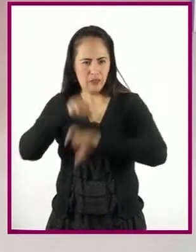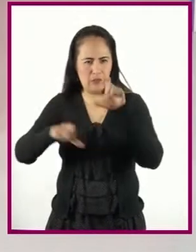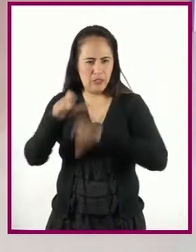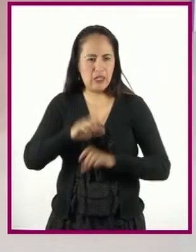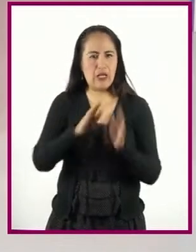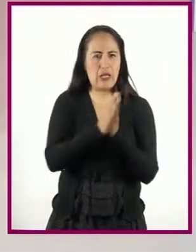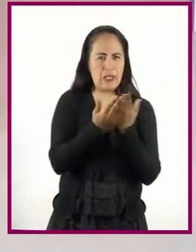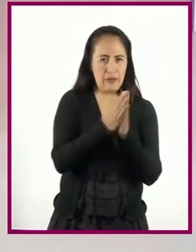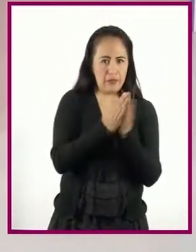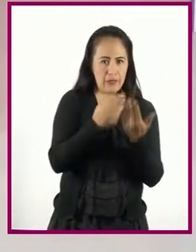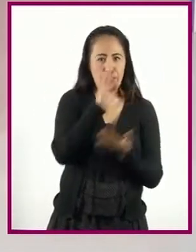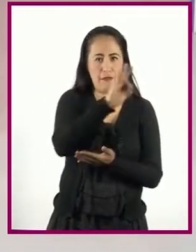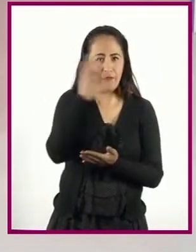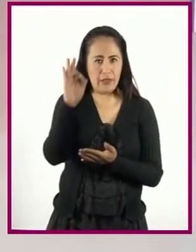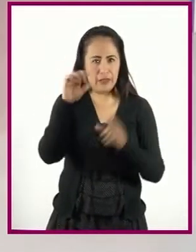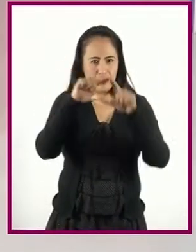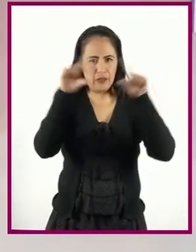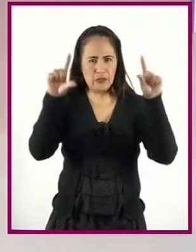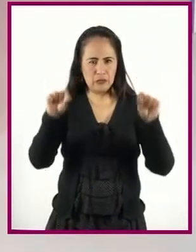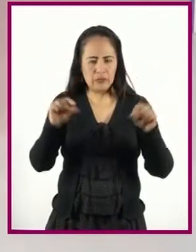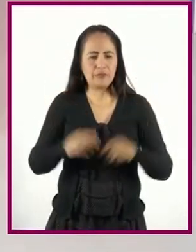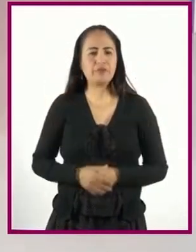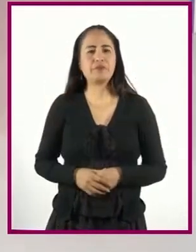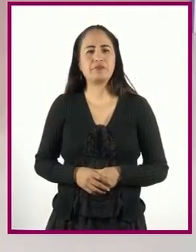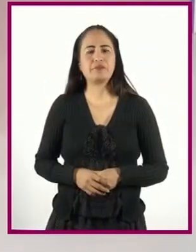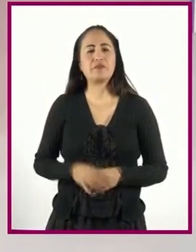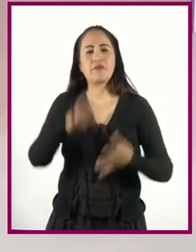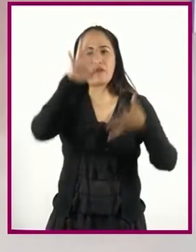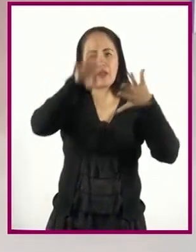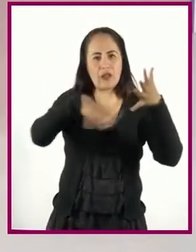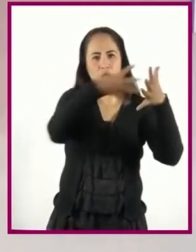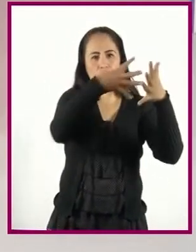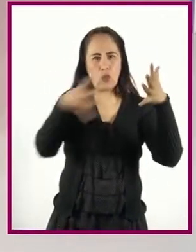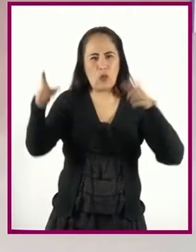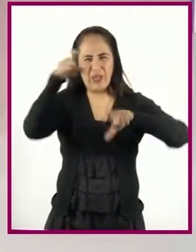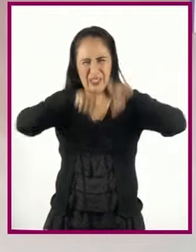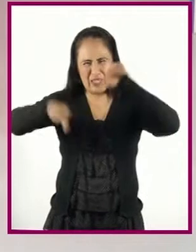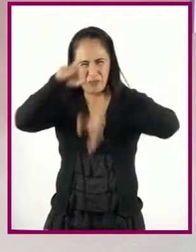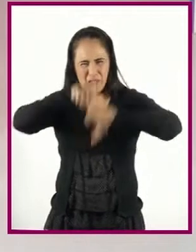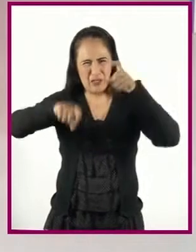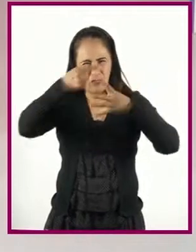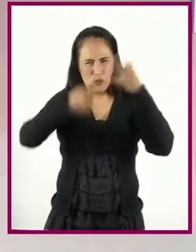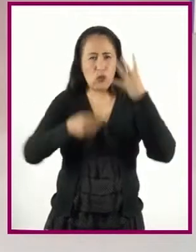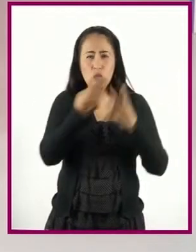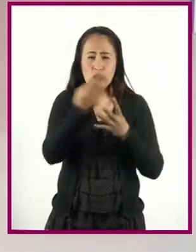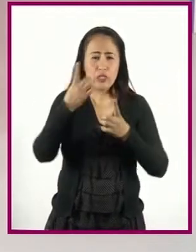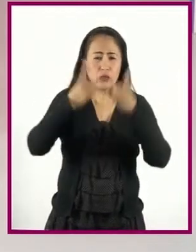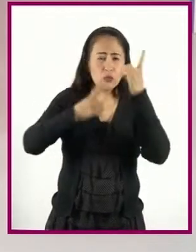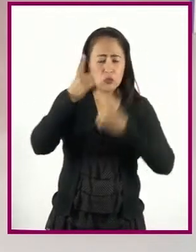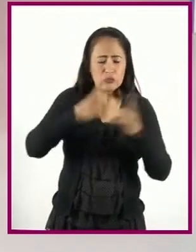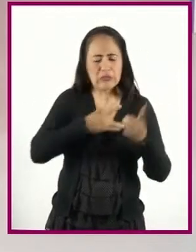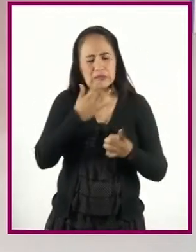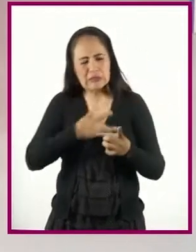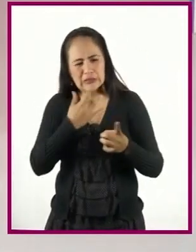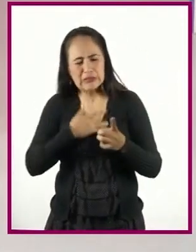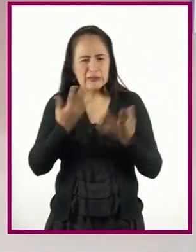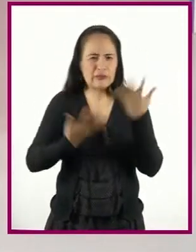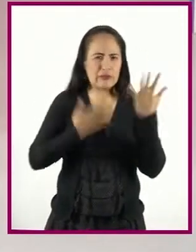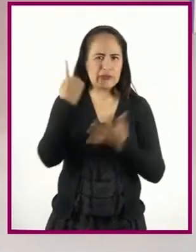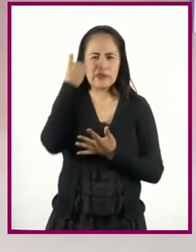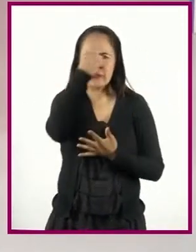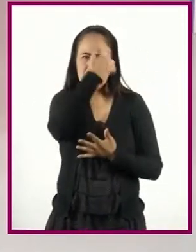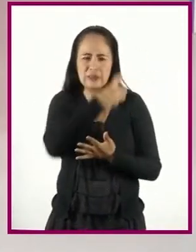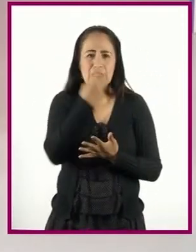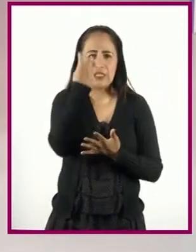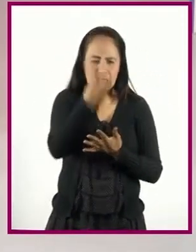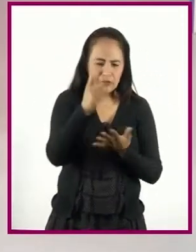de nuestra sesión, su tabla periódica. Registren por favor las dudas, inquietudes o dificultades que surjan durante esta sesión en su